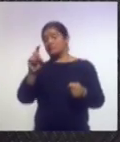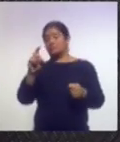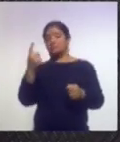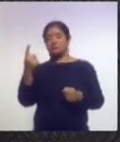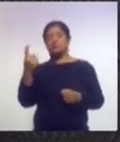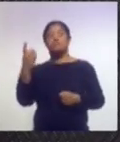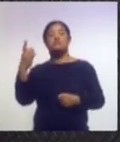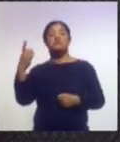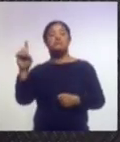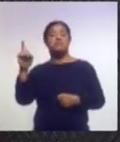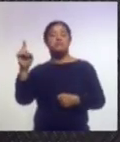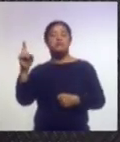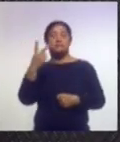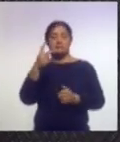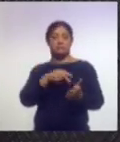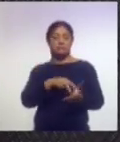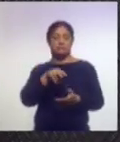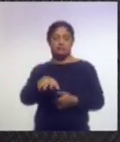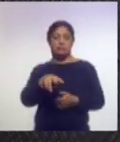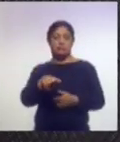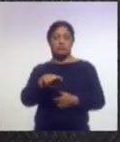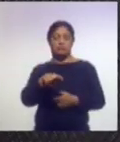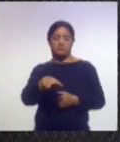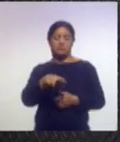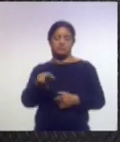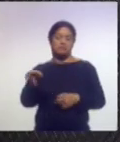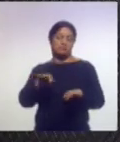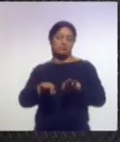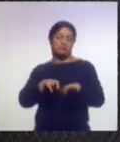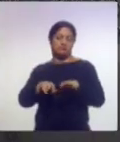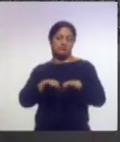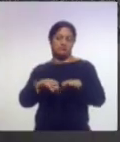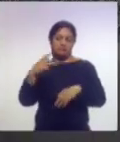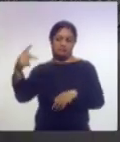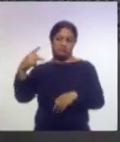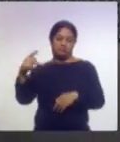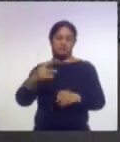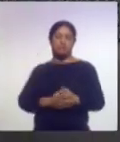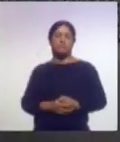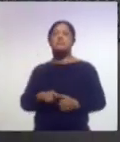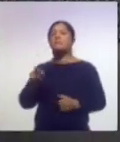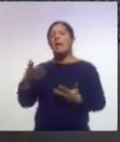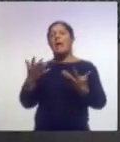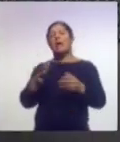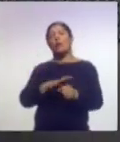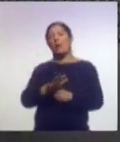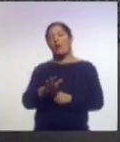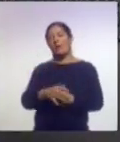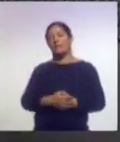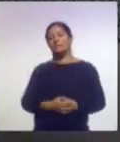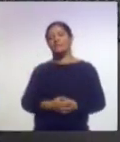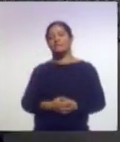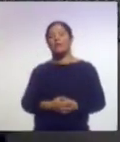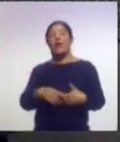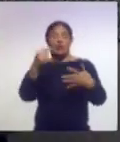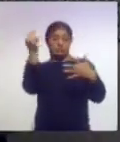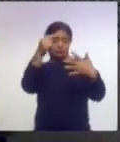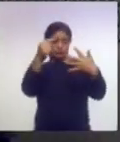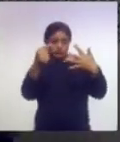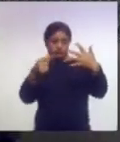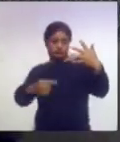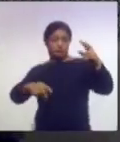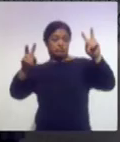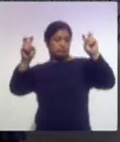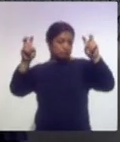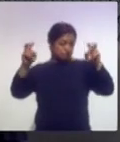diciembre del 2018. Bien, ¿cómo tienen que hacerle todos los interesados? Mira, las categorías en las que pueden inscribirse los periodistas